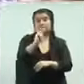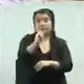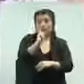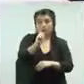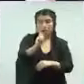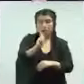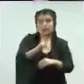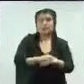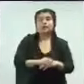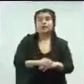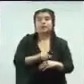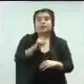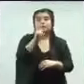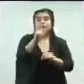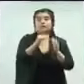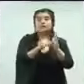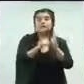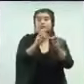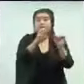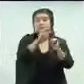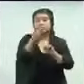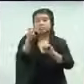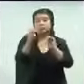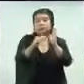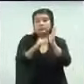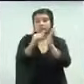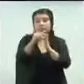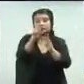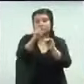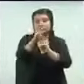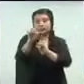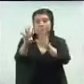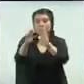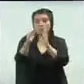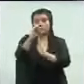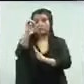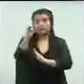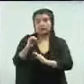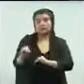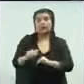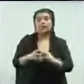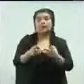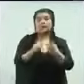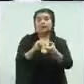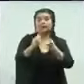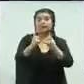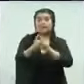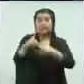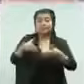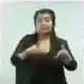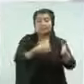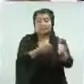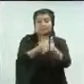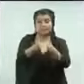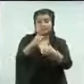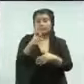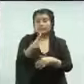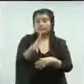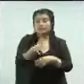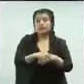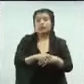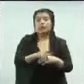mejoramientos, 1.300 millones, para un total del 29% aproximadamente, y la reposición de carreteras, que es más o menos